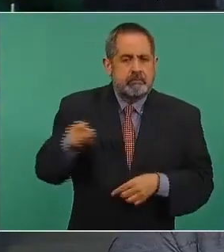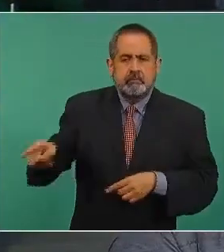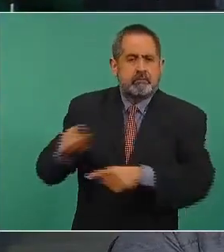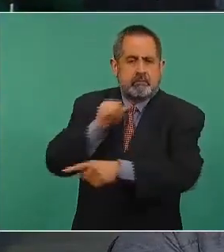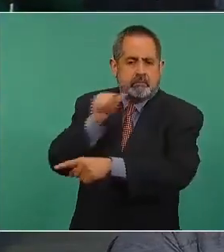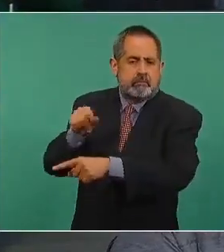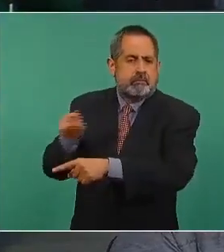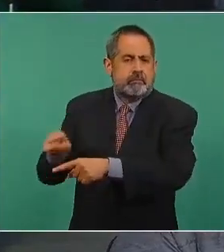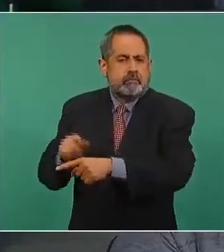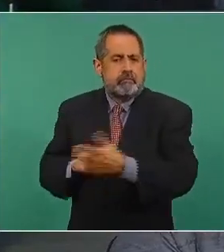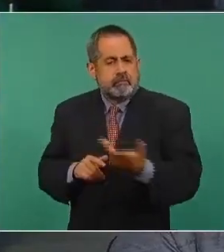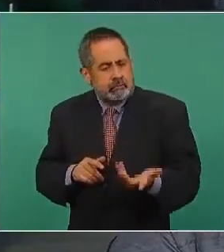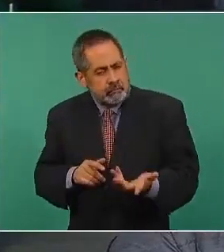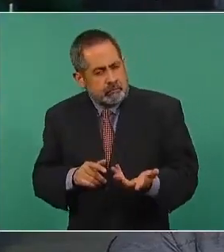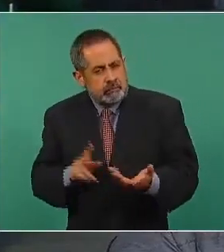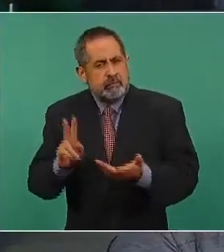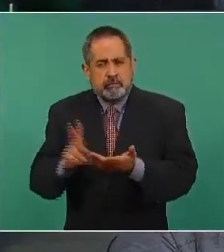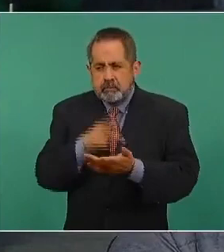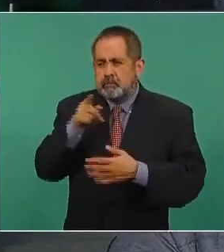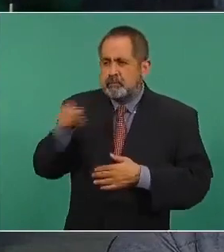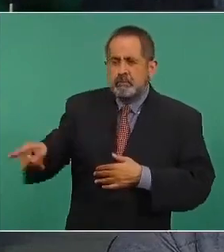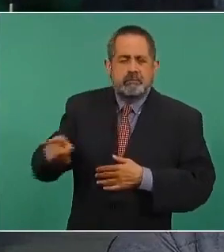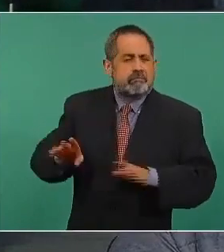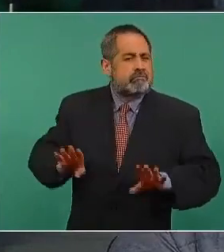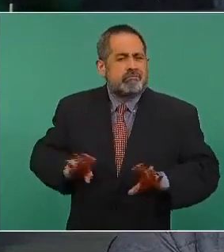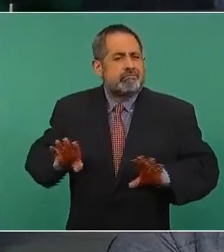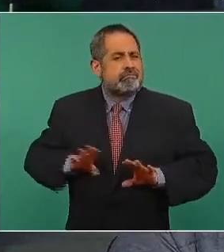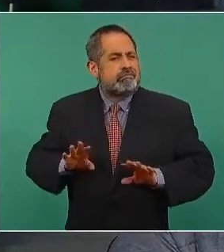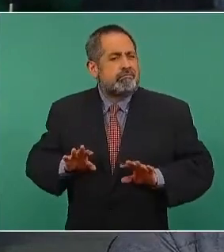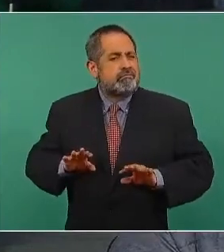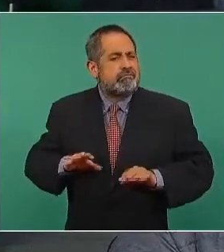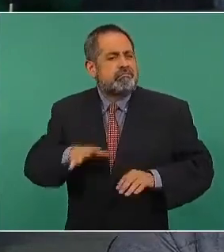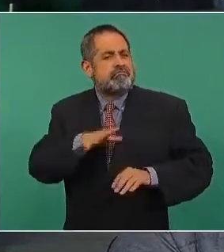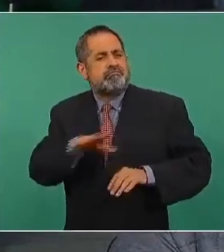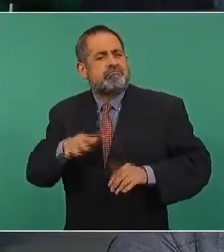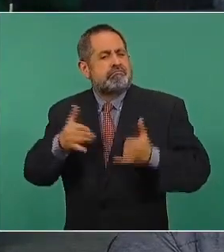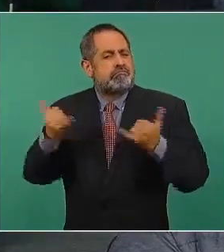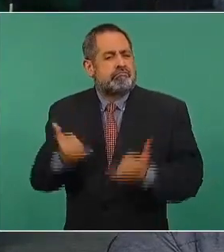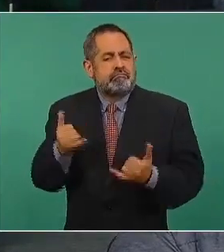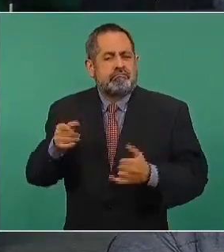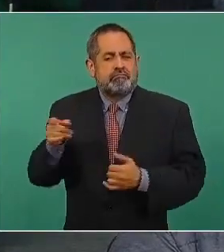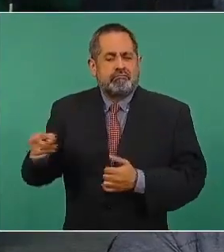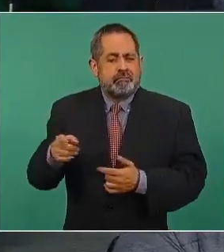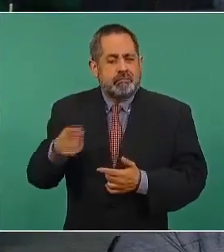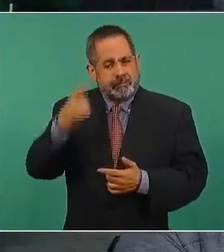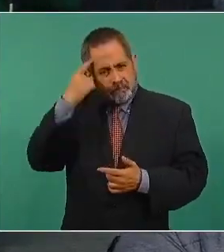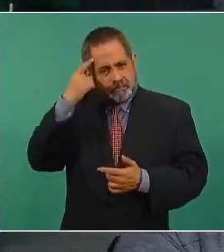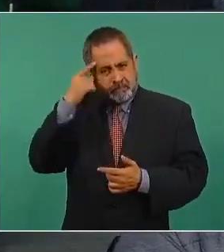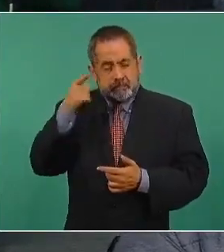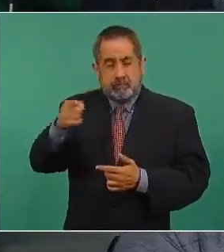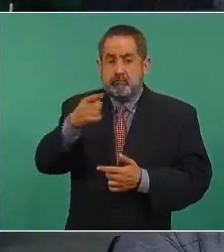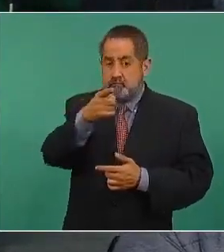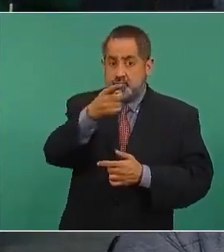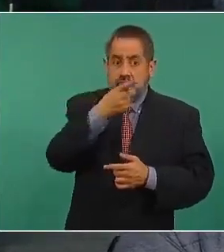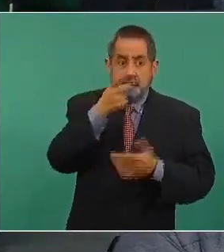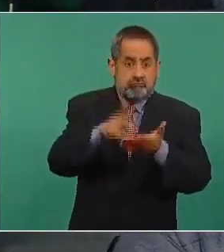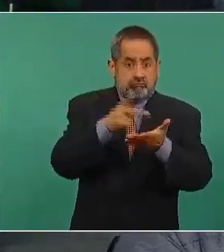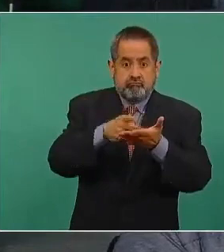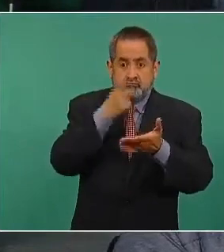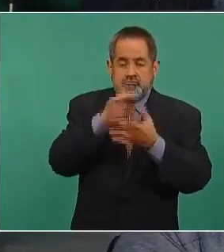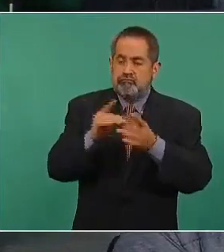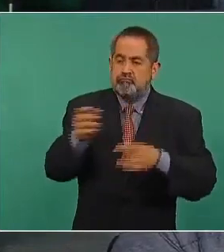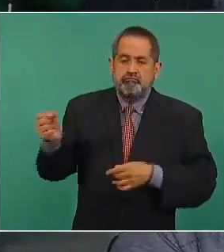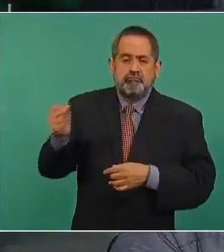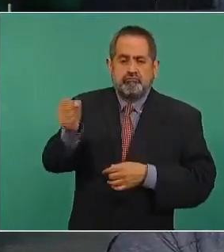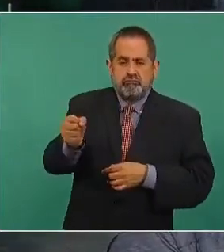demuestra una vez más pues la actitud de este cónsul, presidente, que incluso es usted el que ha dicho que bueno, pues si